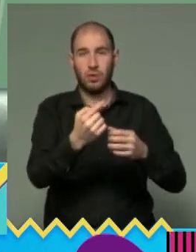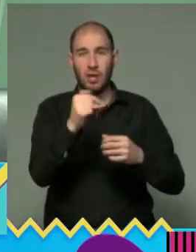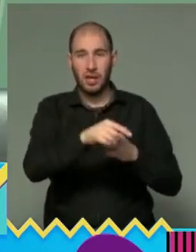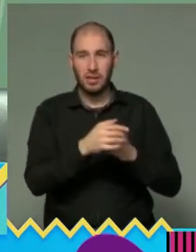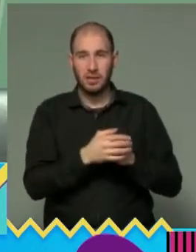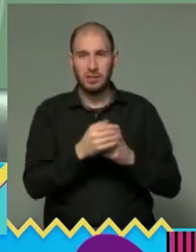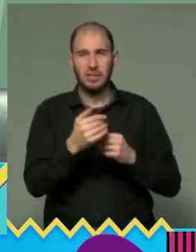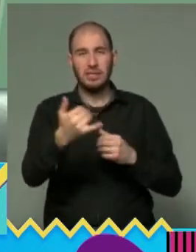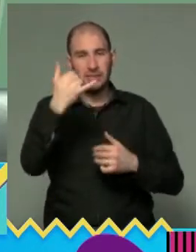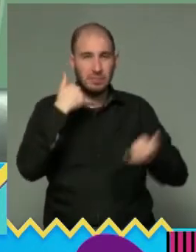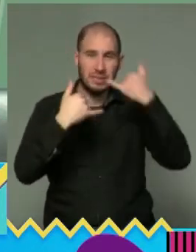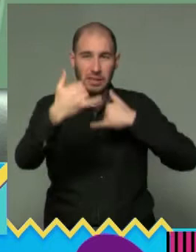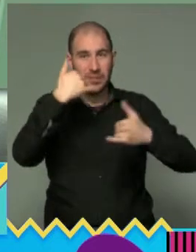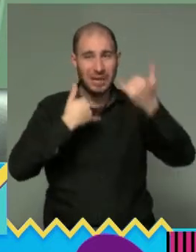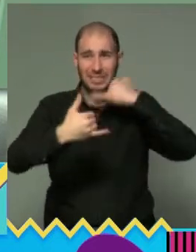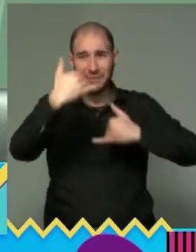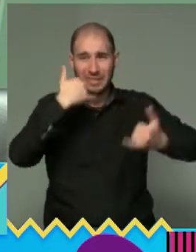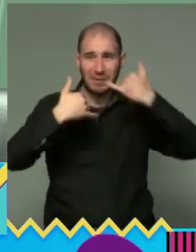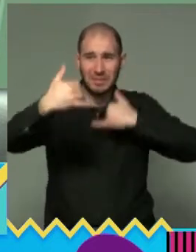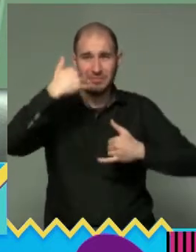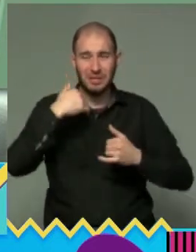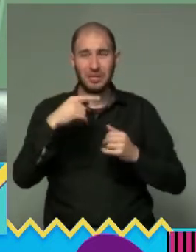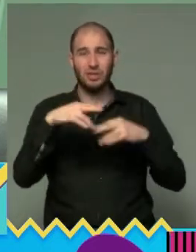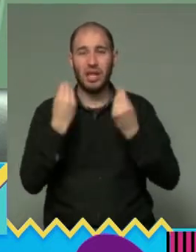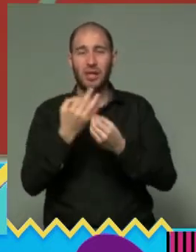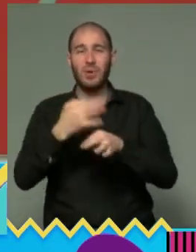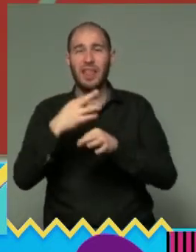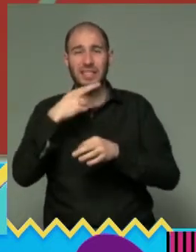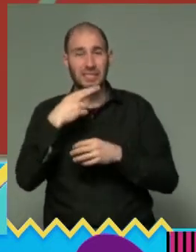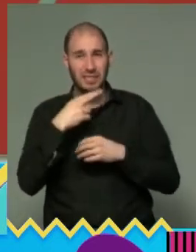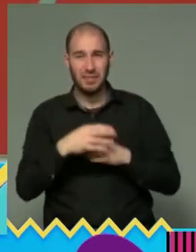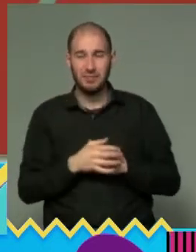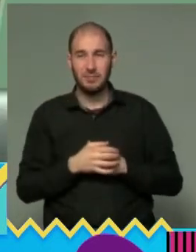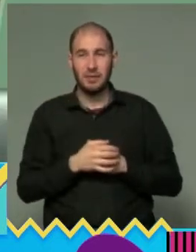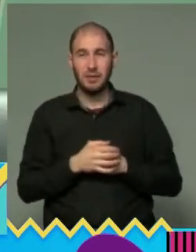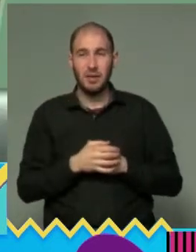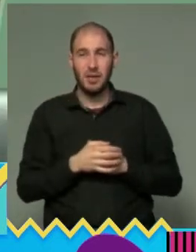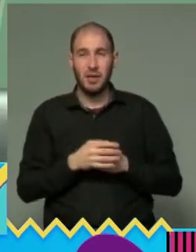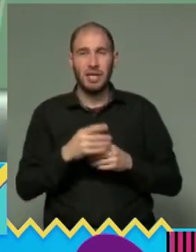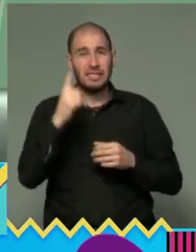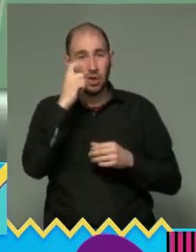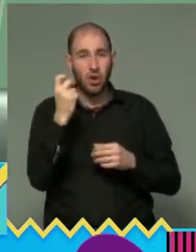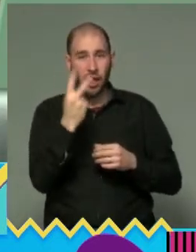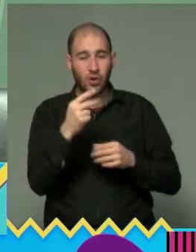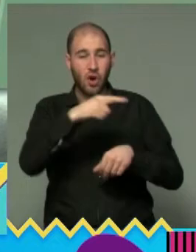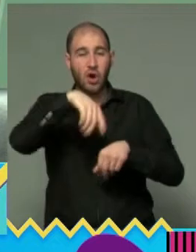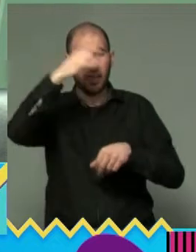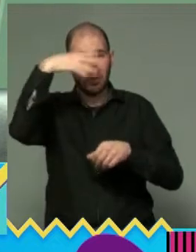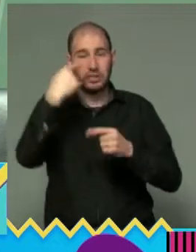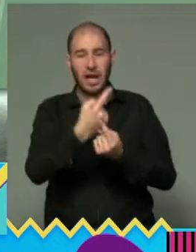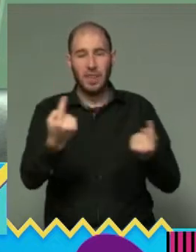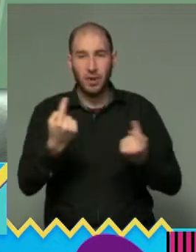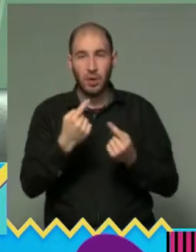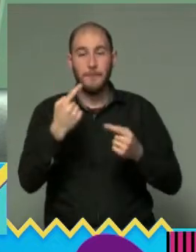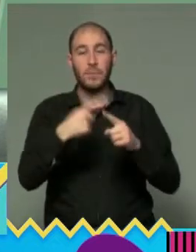llegan llamadas a montones de esas 17 escuelas, y son 2 psicólogas con 12 horas cada una, 12